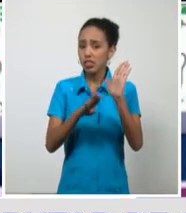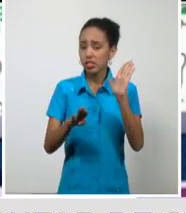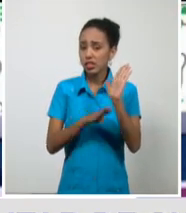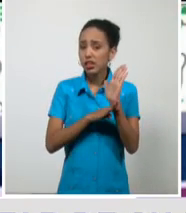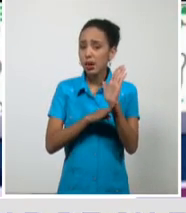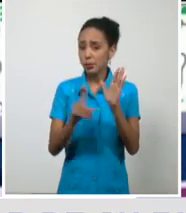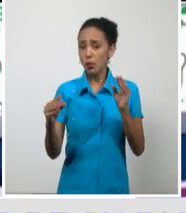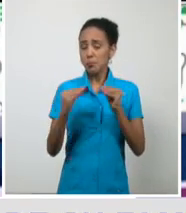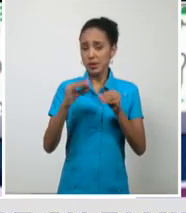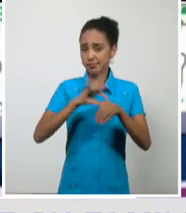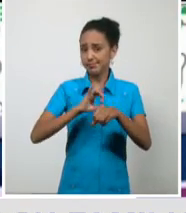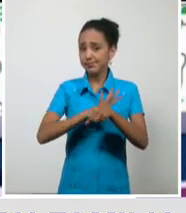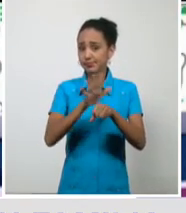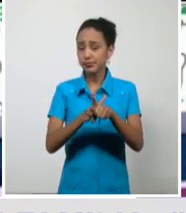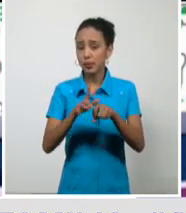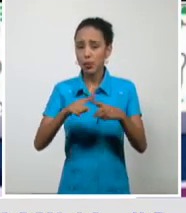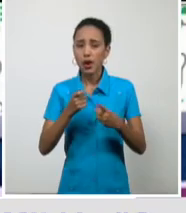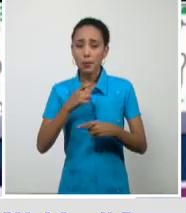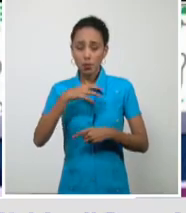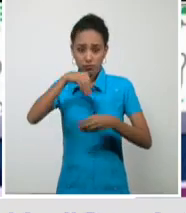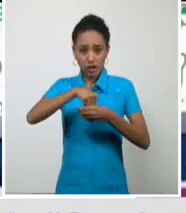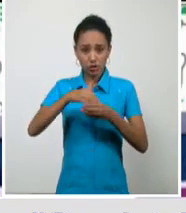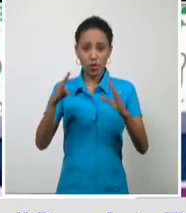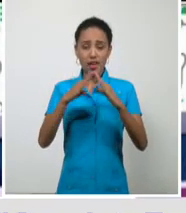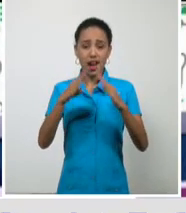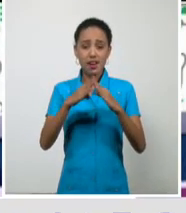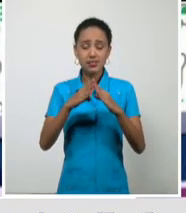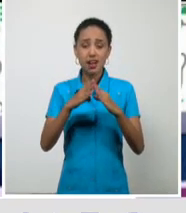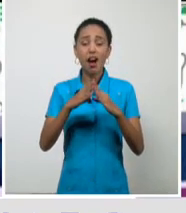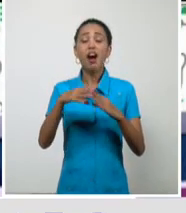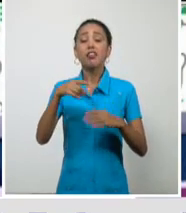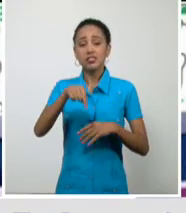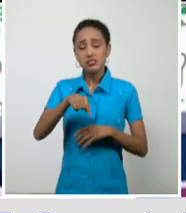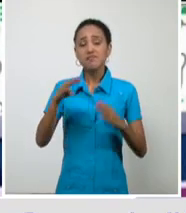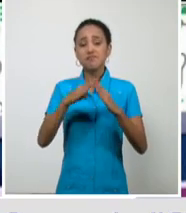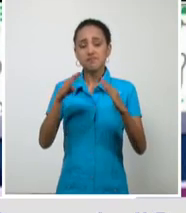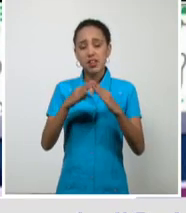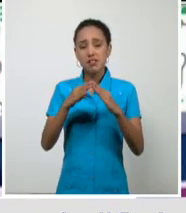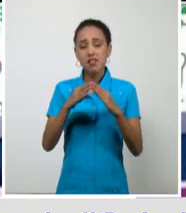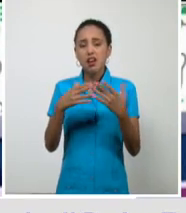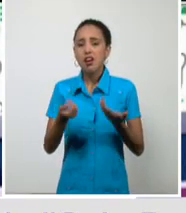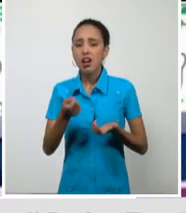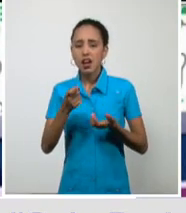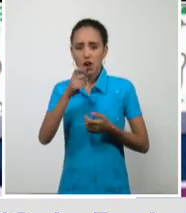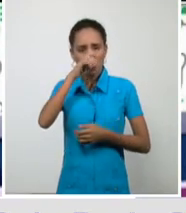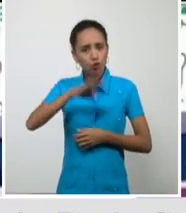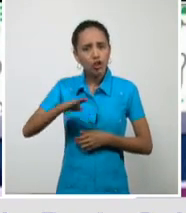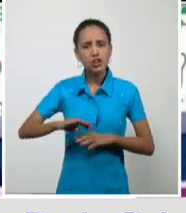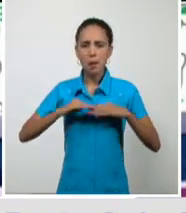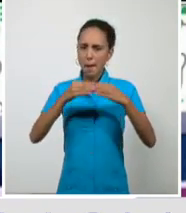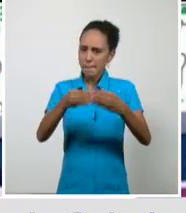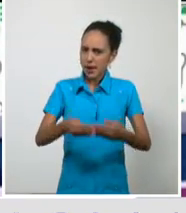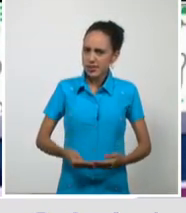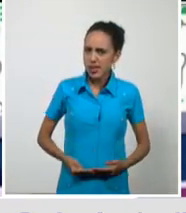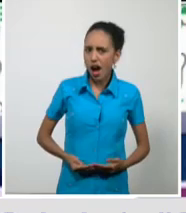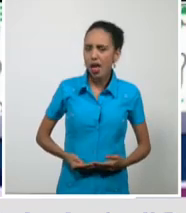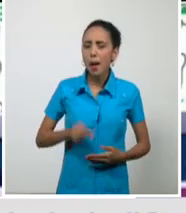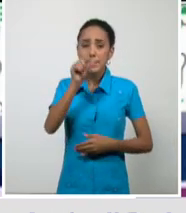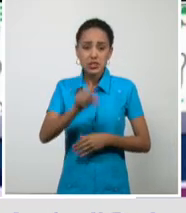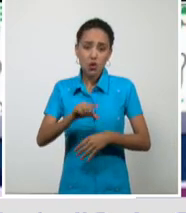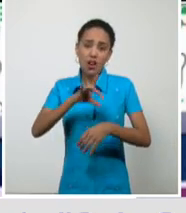COVID-19 al tener en casa, por ejemplo, algún niño que requiera una atención especial, una embarazada o personas con